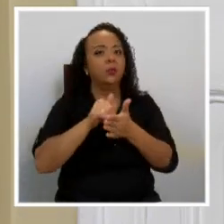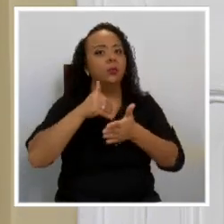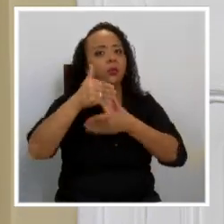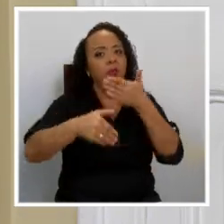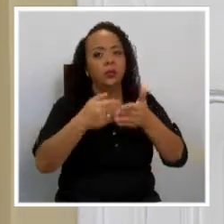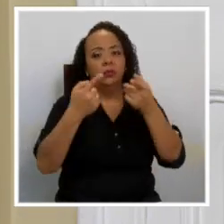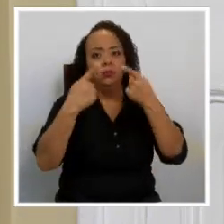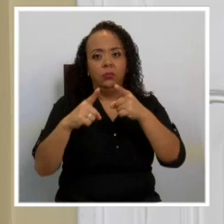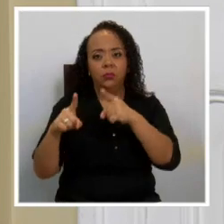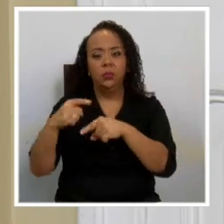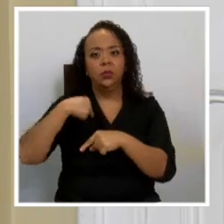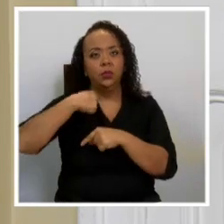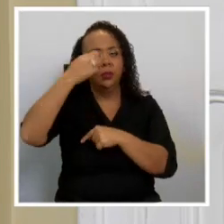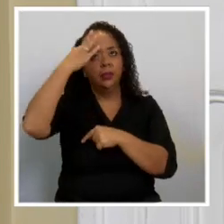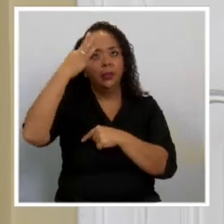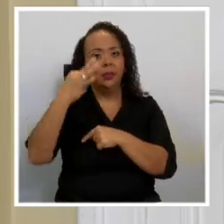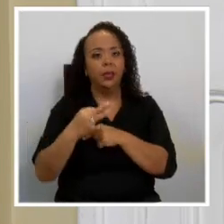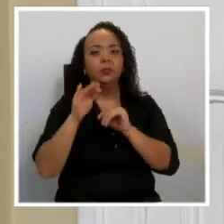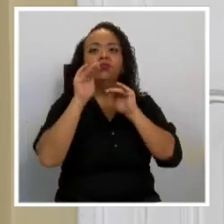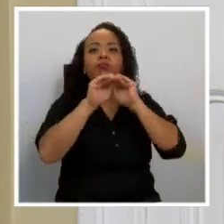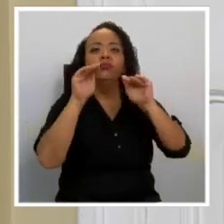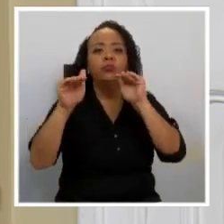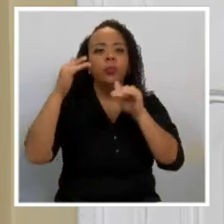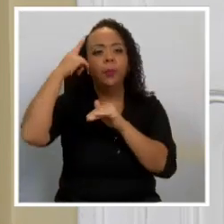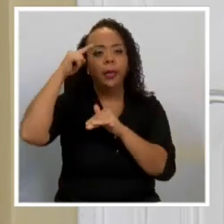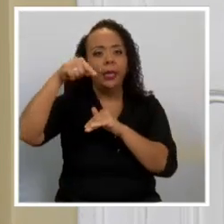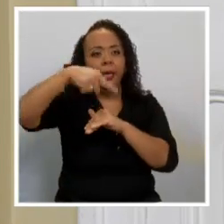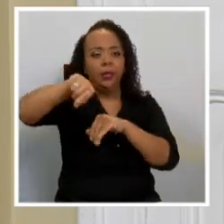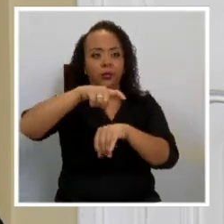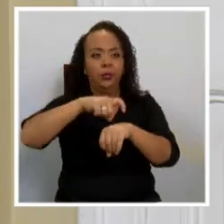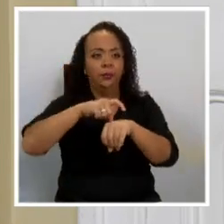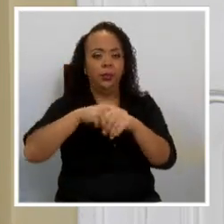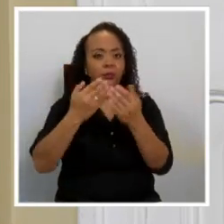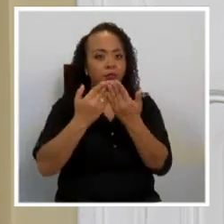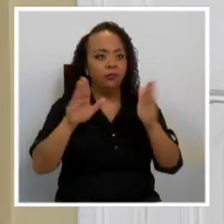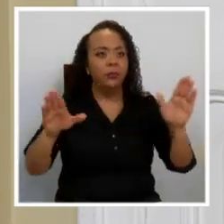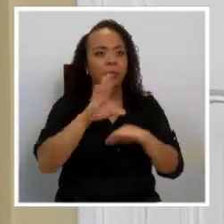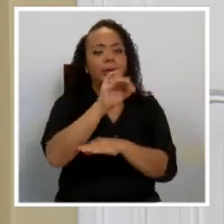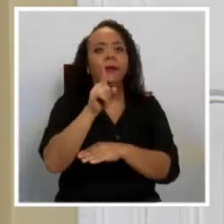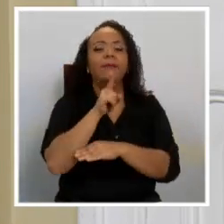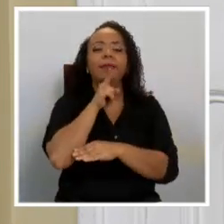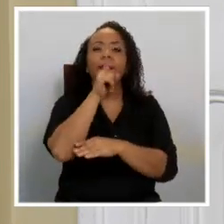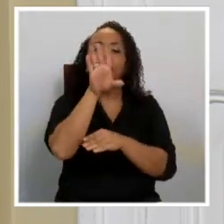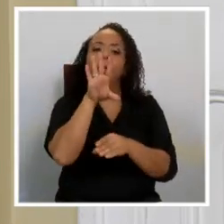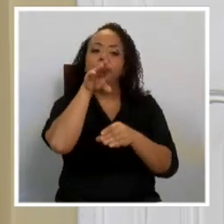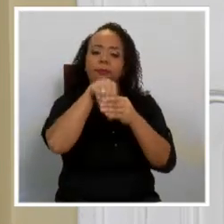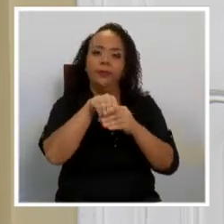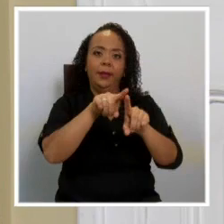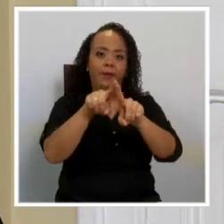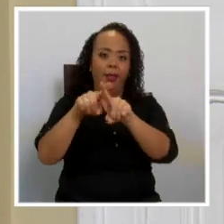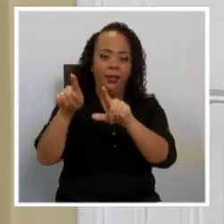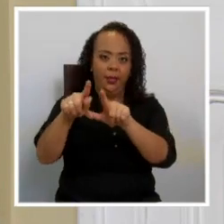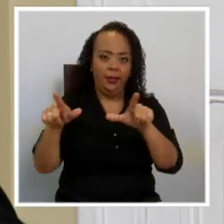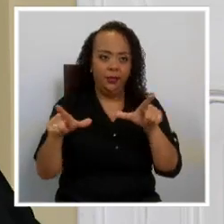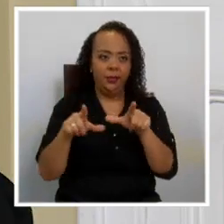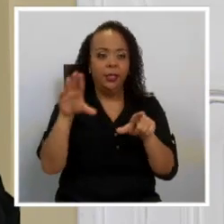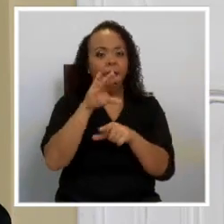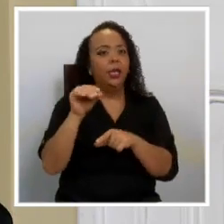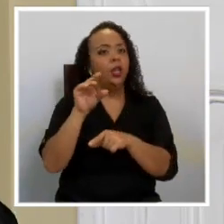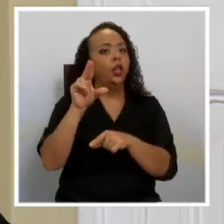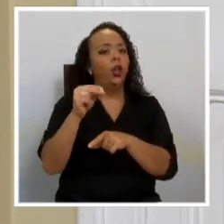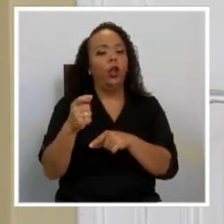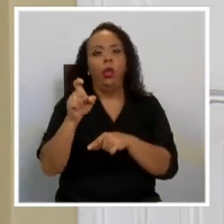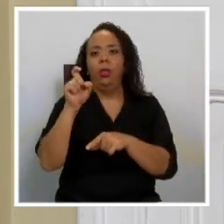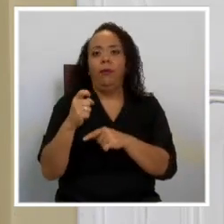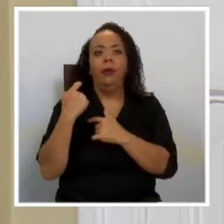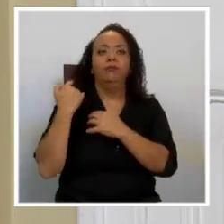está dando. Creo que el llamado es a que esos espacios se abran y realmente se integren a los diferentes sectores, y no tener que